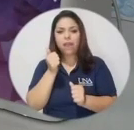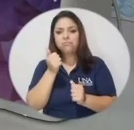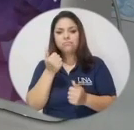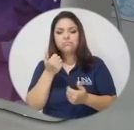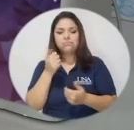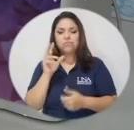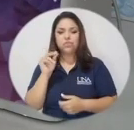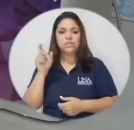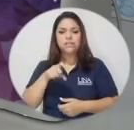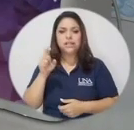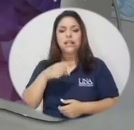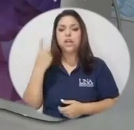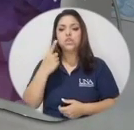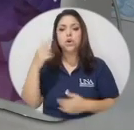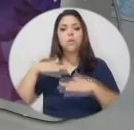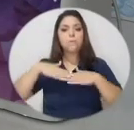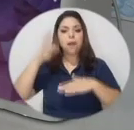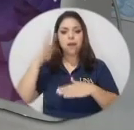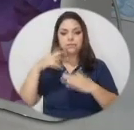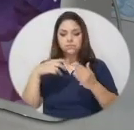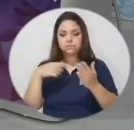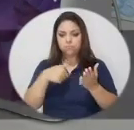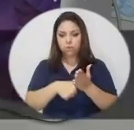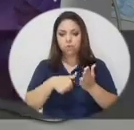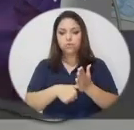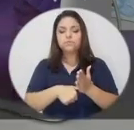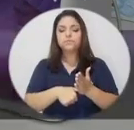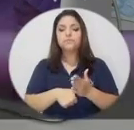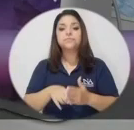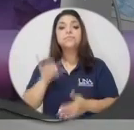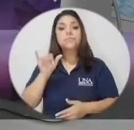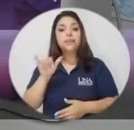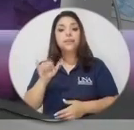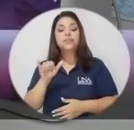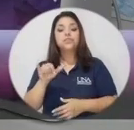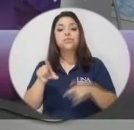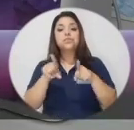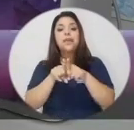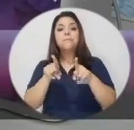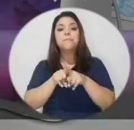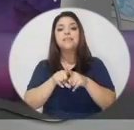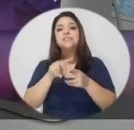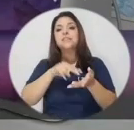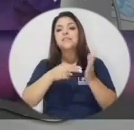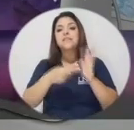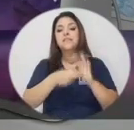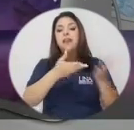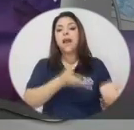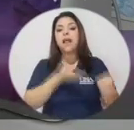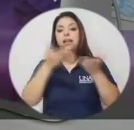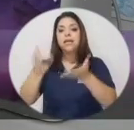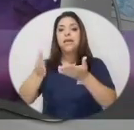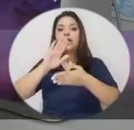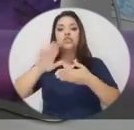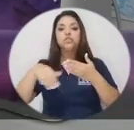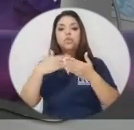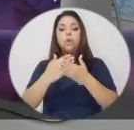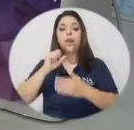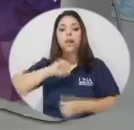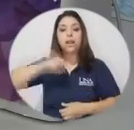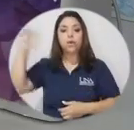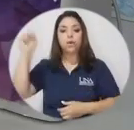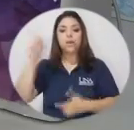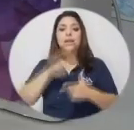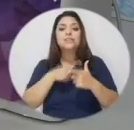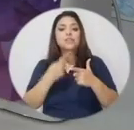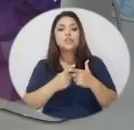calificada para ello. Y por otra parte, es un sistema que se caracteriza por darle todo al ganador. Entonces, un partido pequeño no